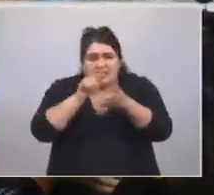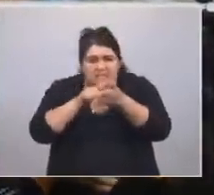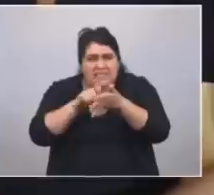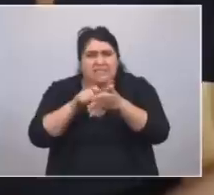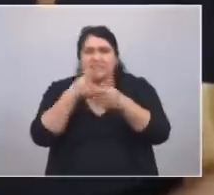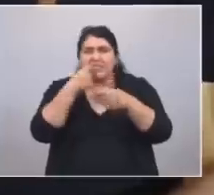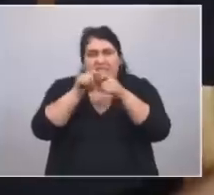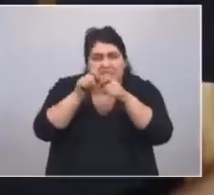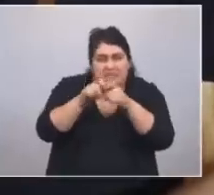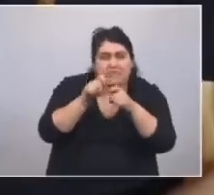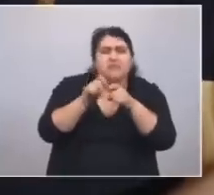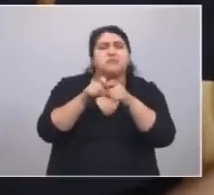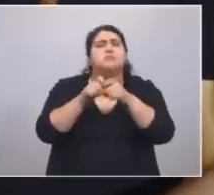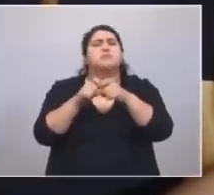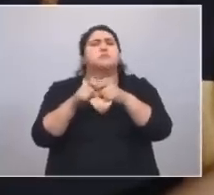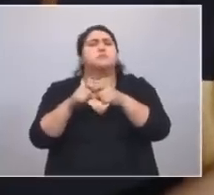metalúrgicos,